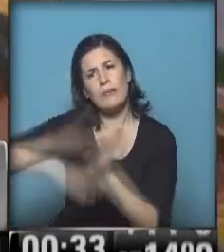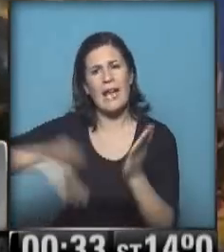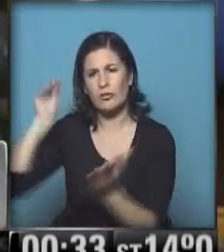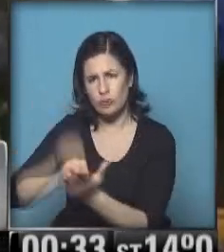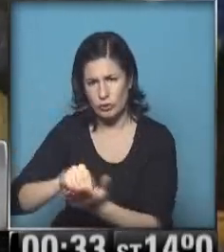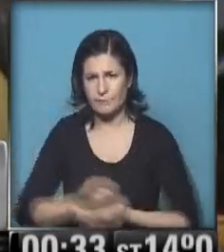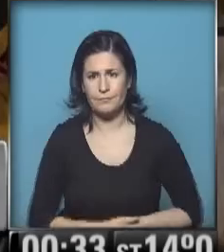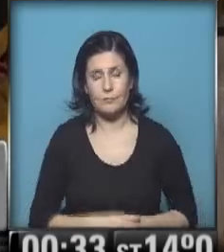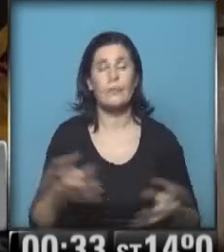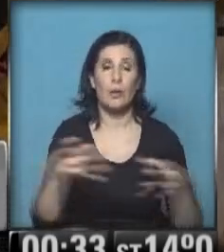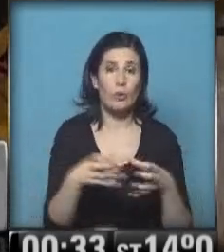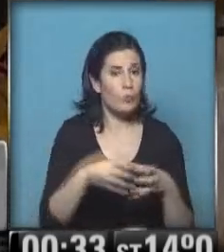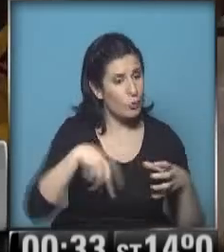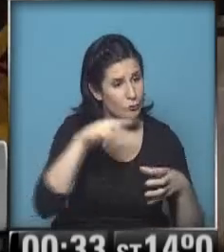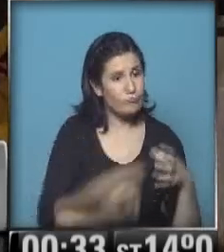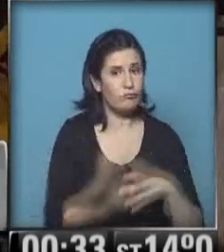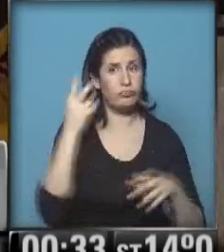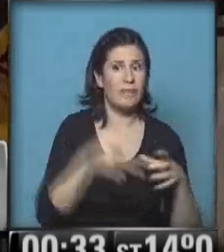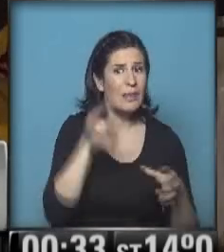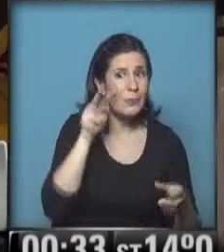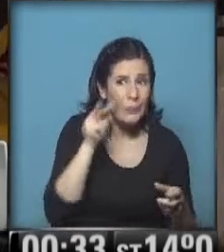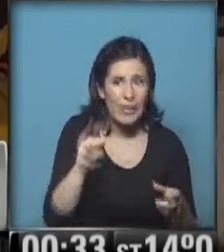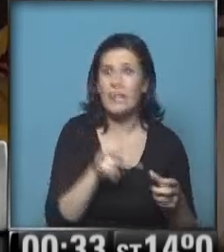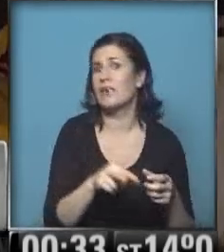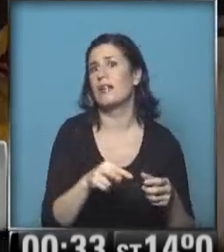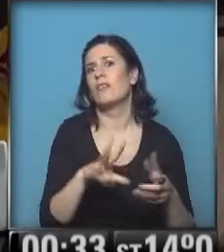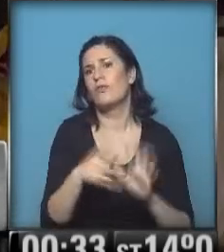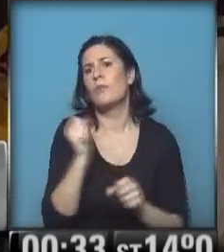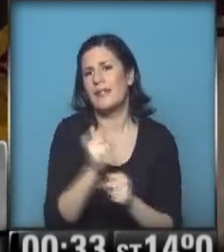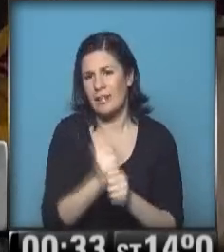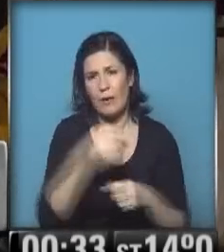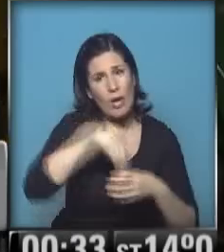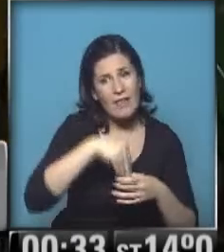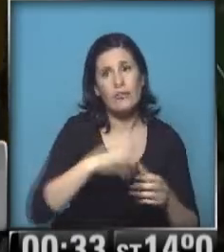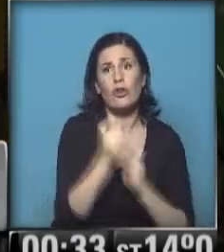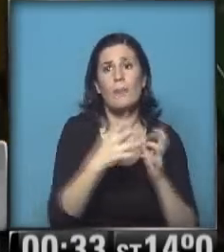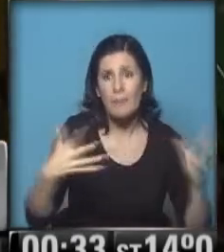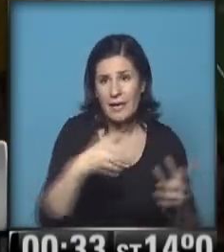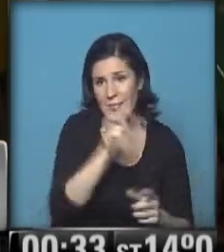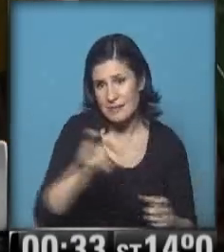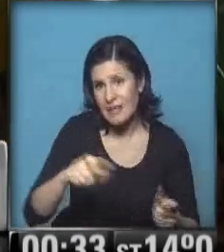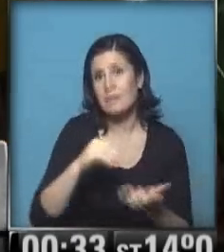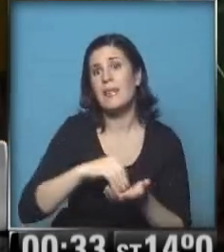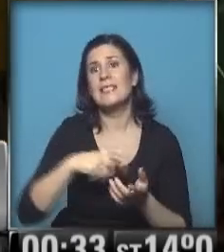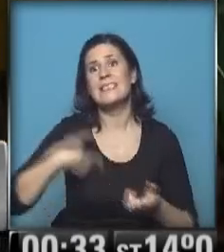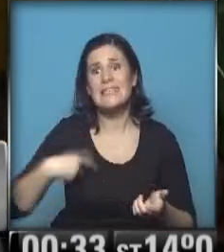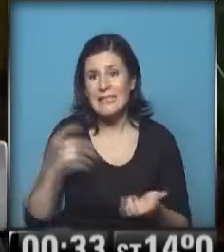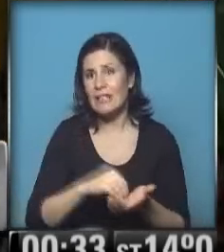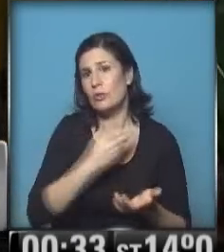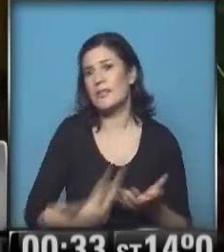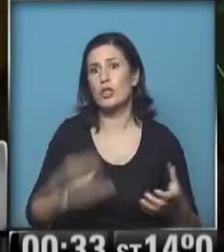de discusión federal, formado por empresarios, sindicatos y gobierno. Tendrá como objetivo